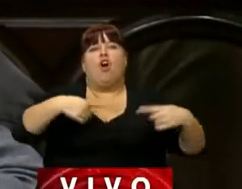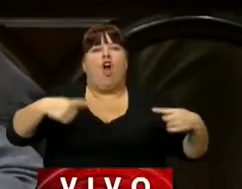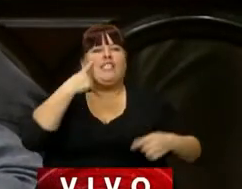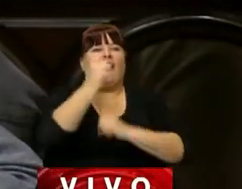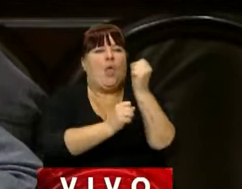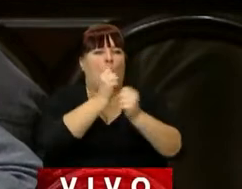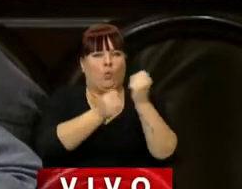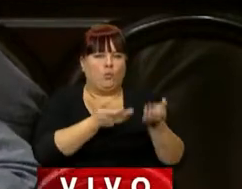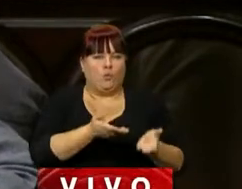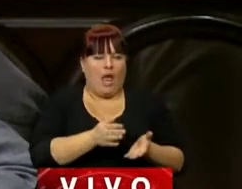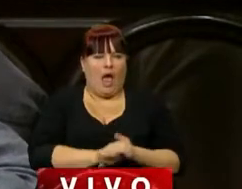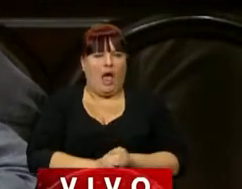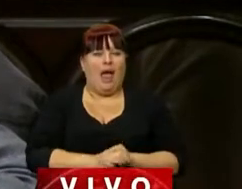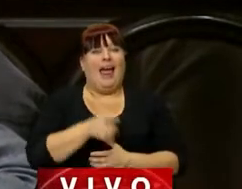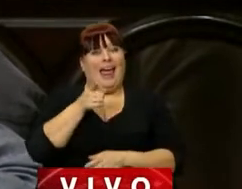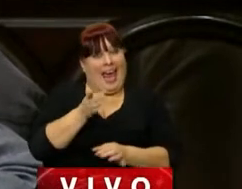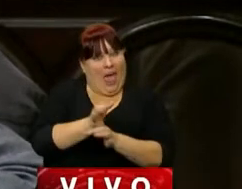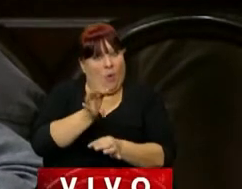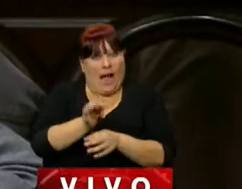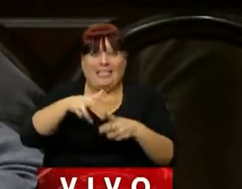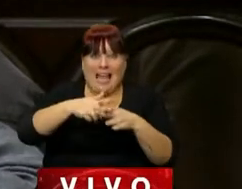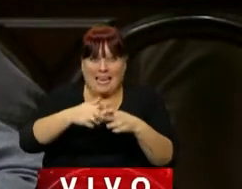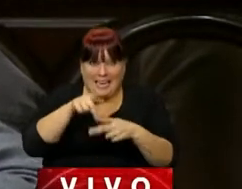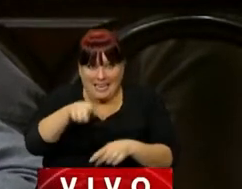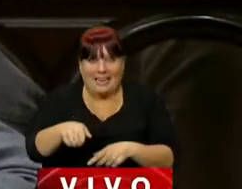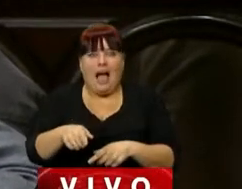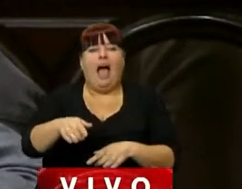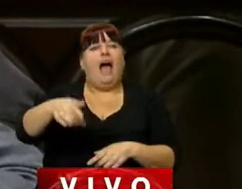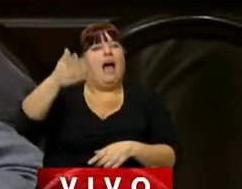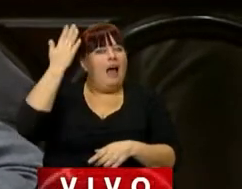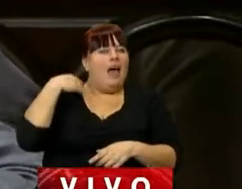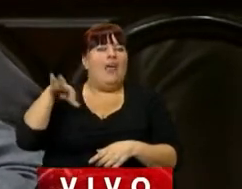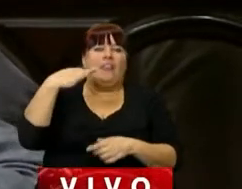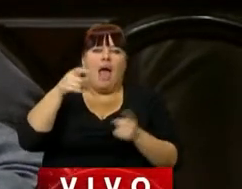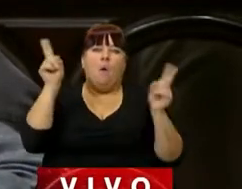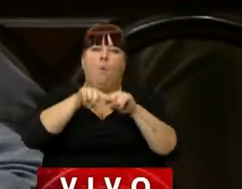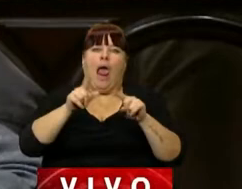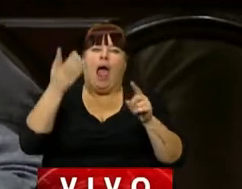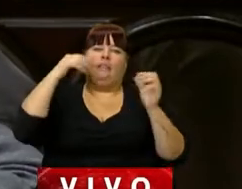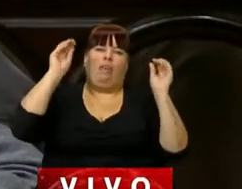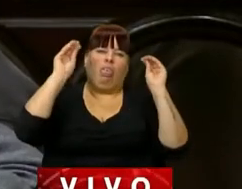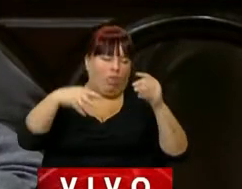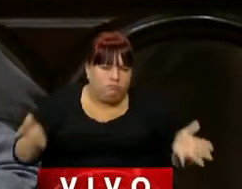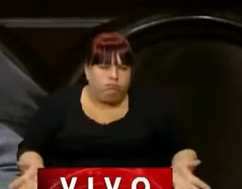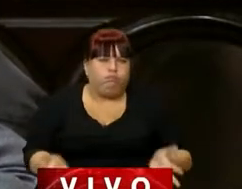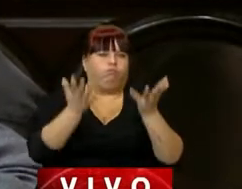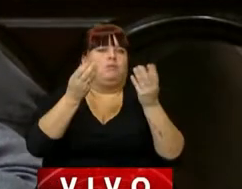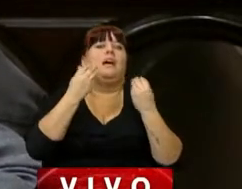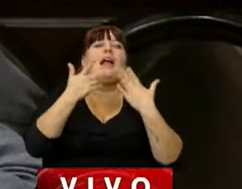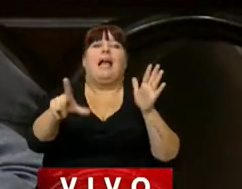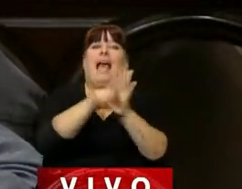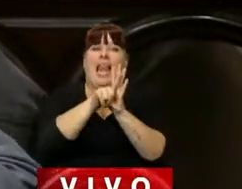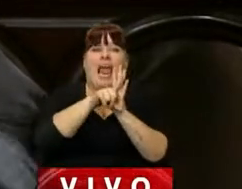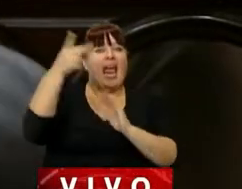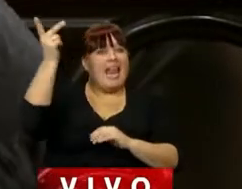elementos industriales. Esa educación técnica que tuvimos que resucitar con la ley